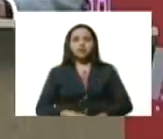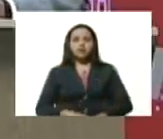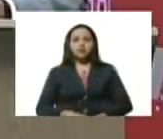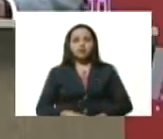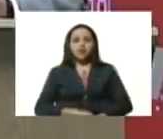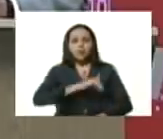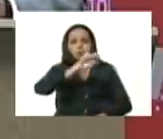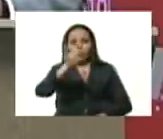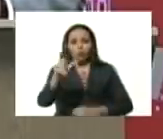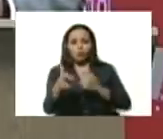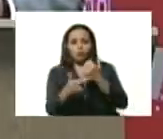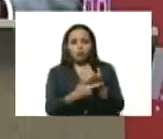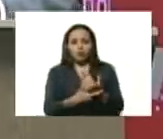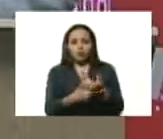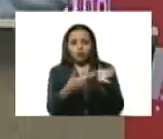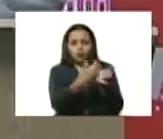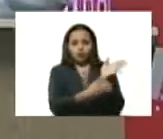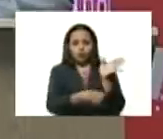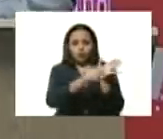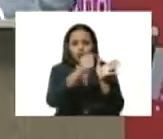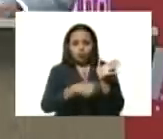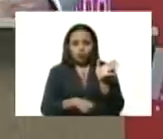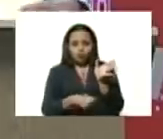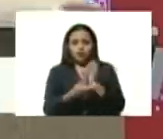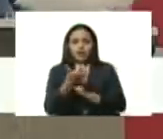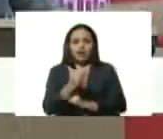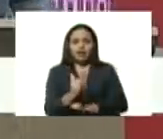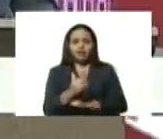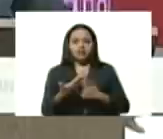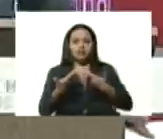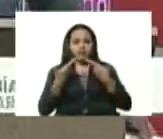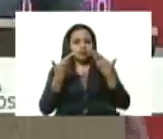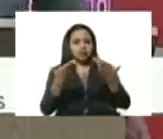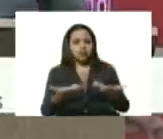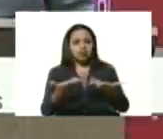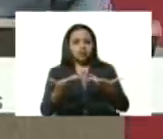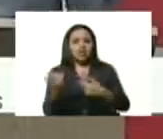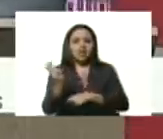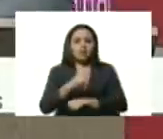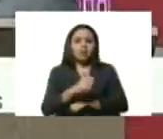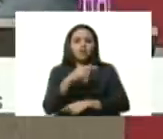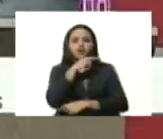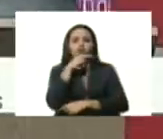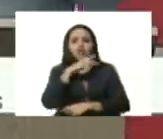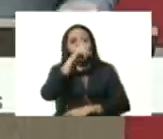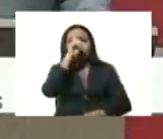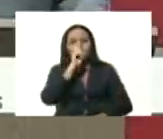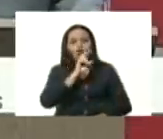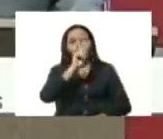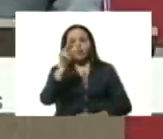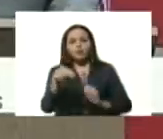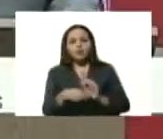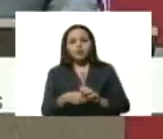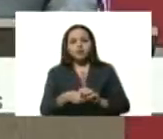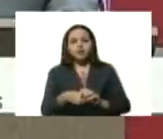el contrato que se suscribiría en el mes de octubre del año